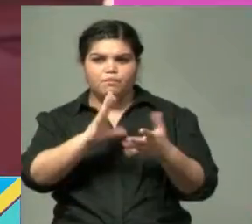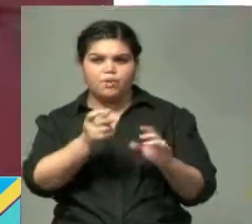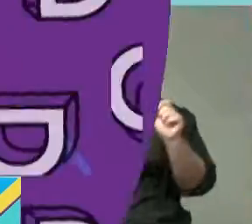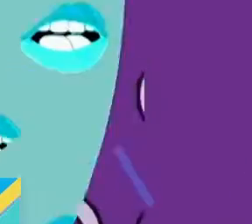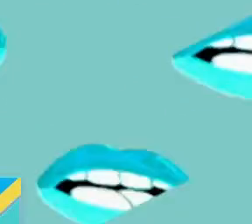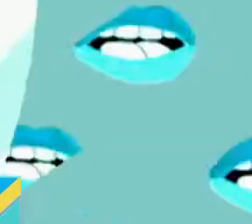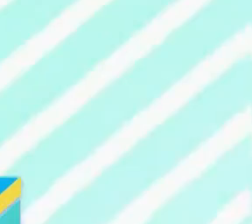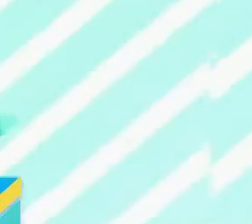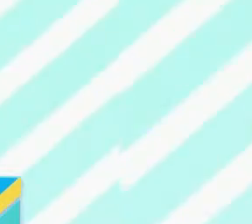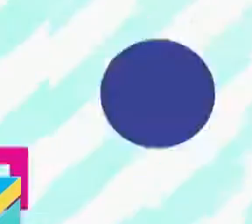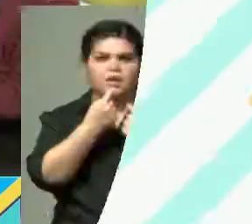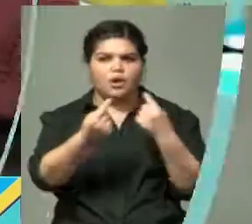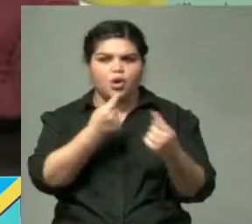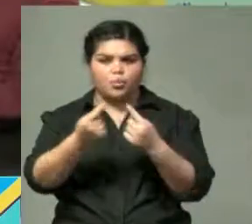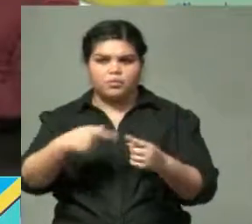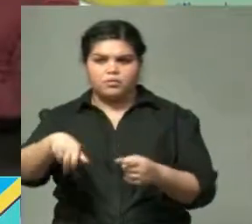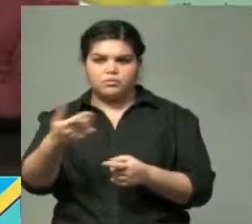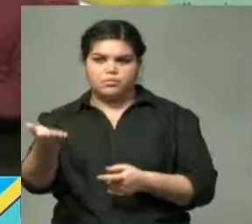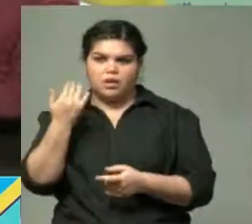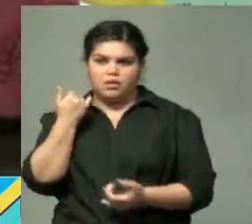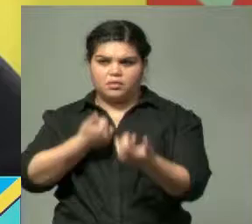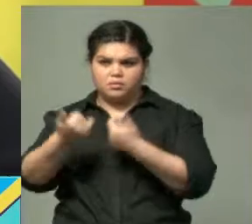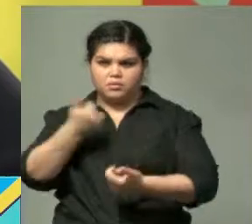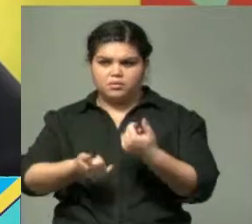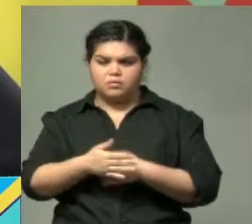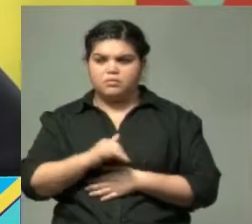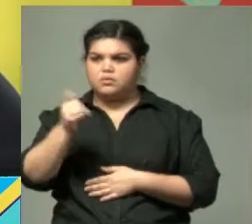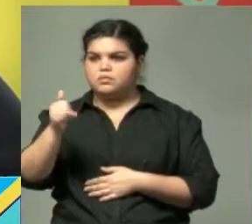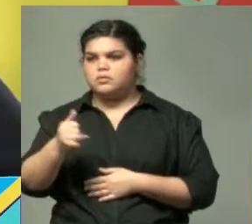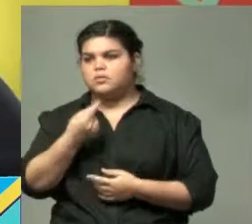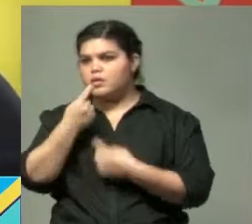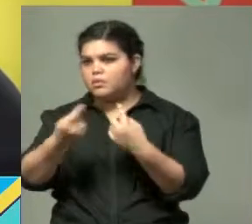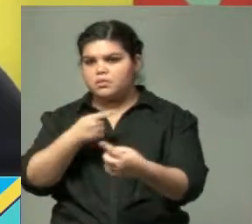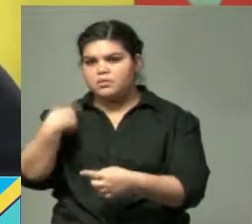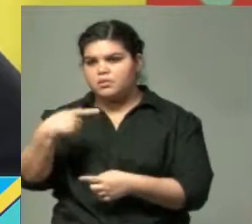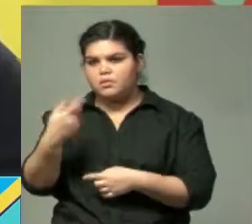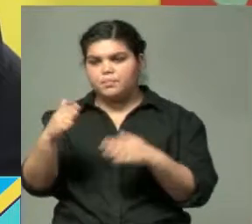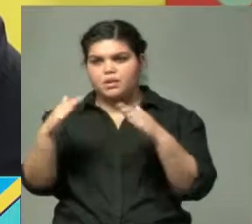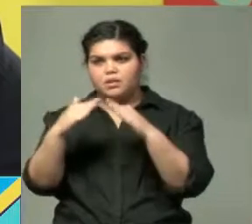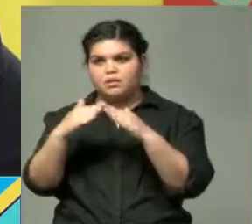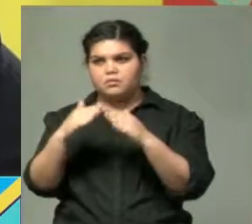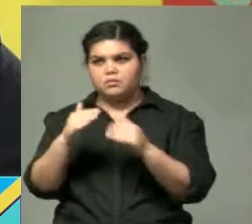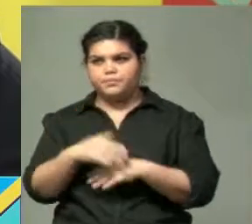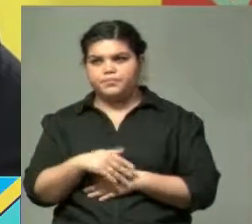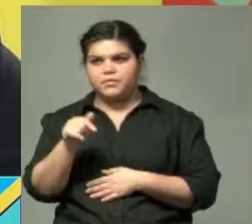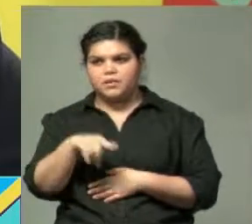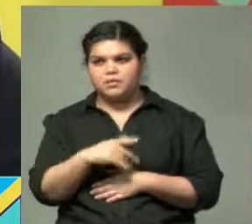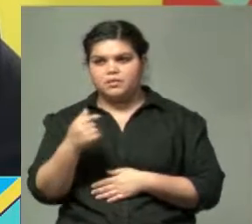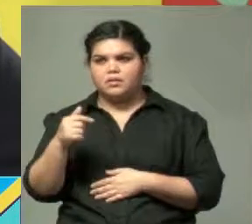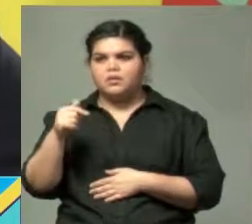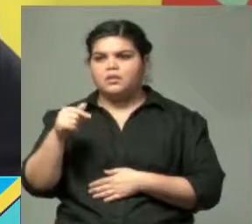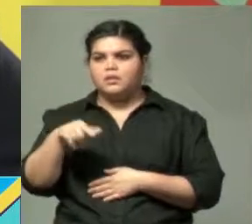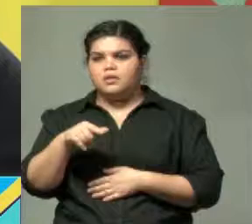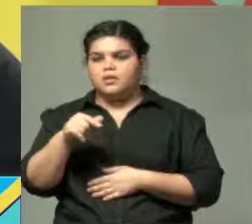base a las encuestas que estábamos Tal hablando cual. recién. Sí, por la encuesta permanente de hogares. En realidad lo toma la ADEIE, que es